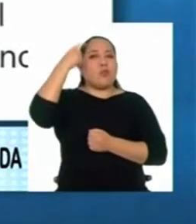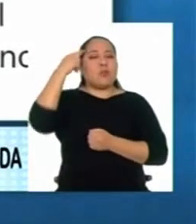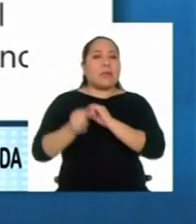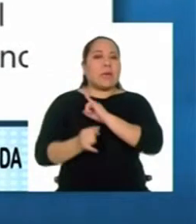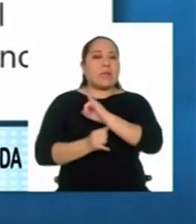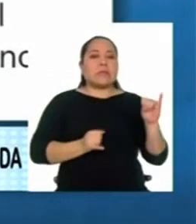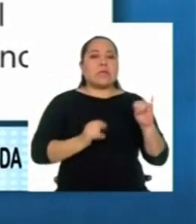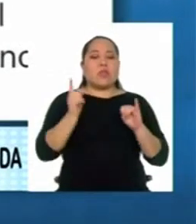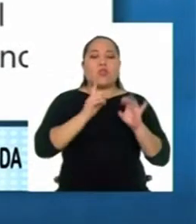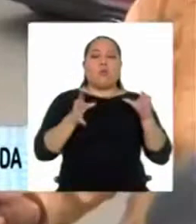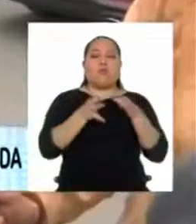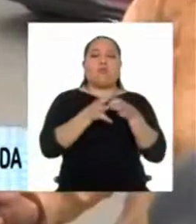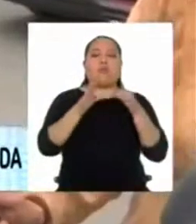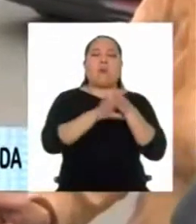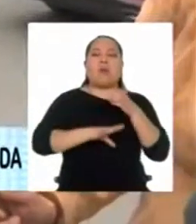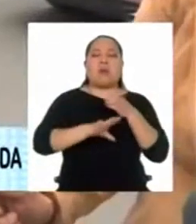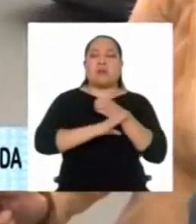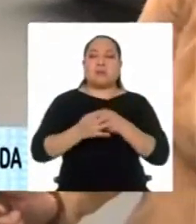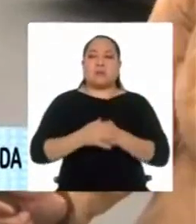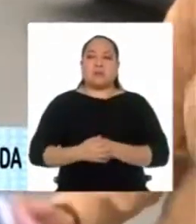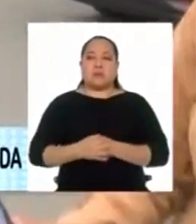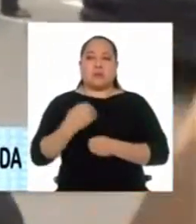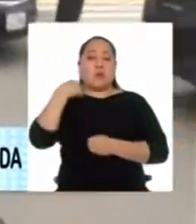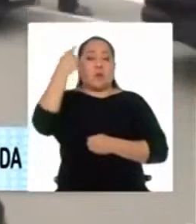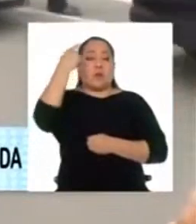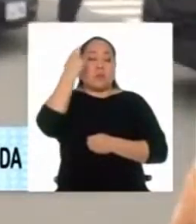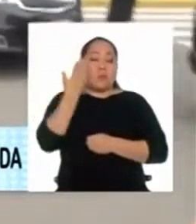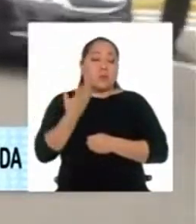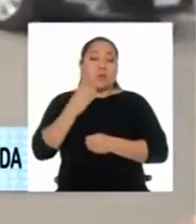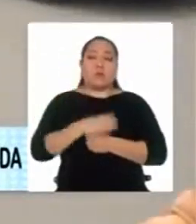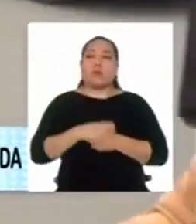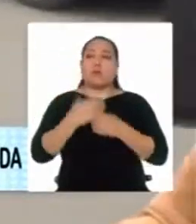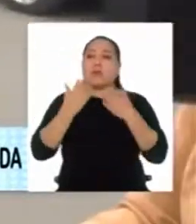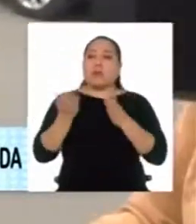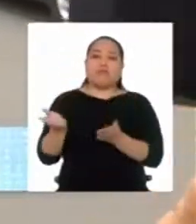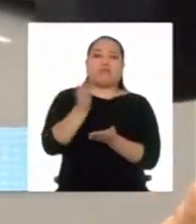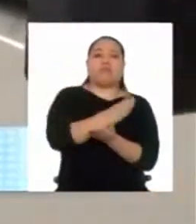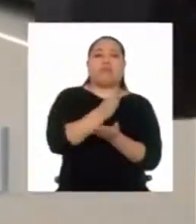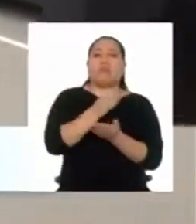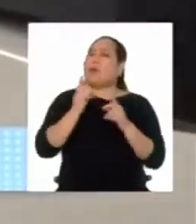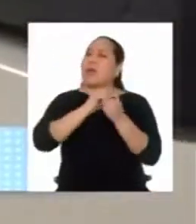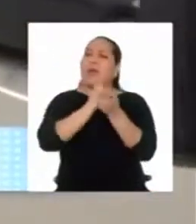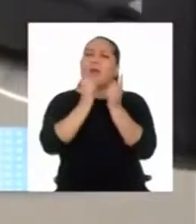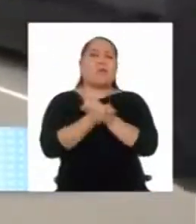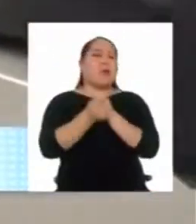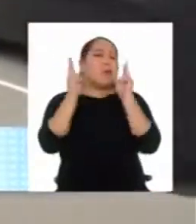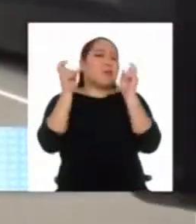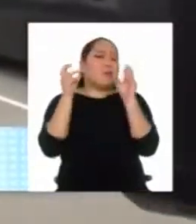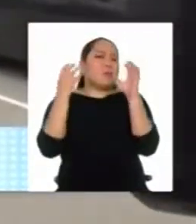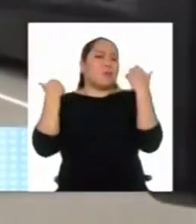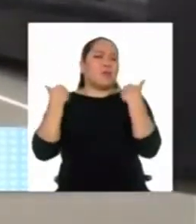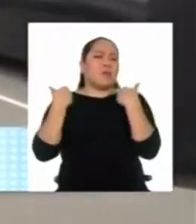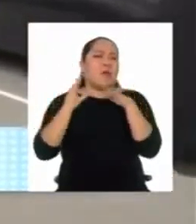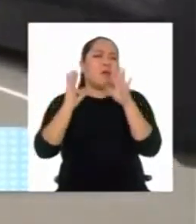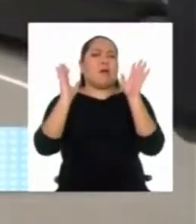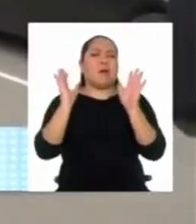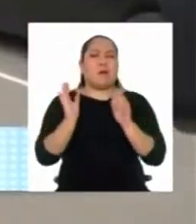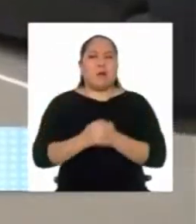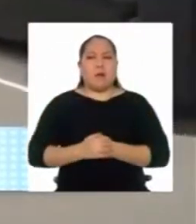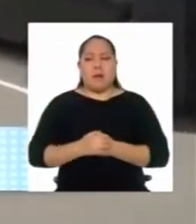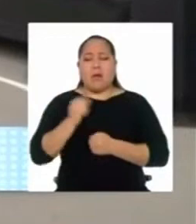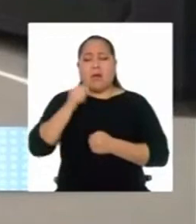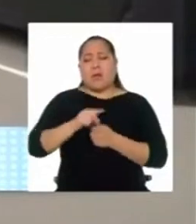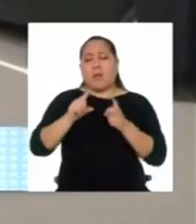nivel sindicalista básico. Yo creo que hay que ya voltear la página y hay que pasar